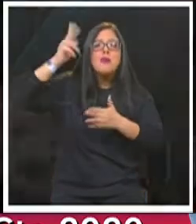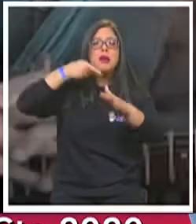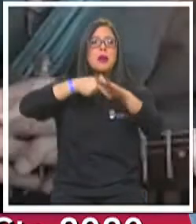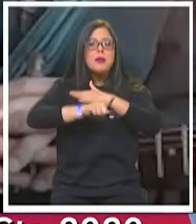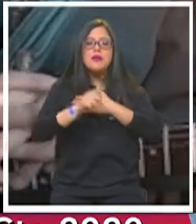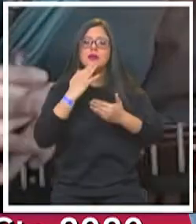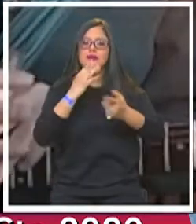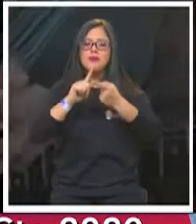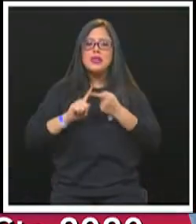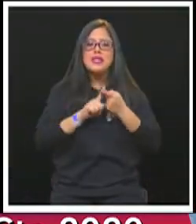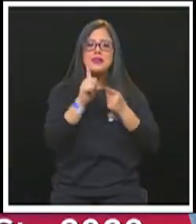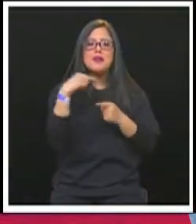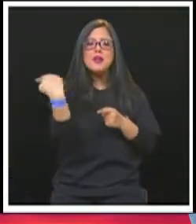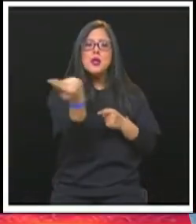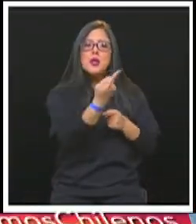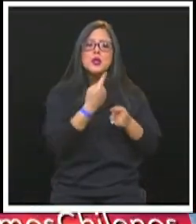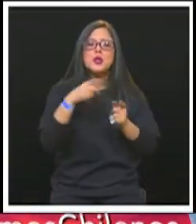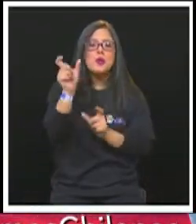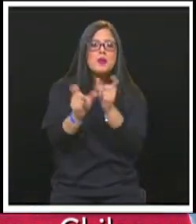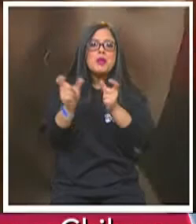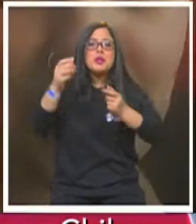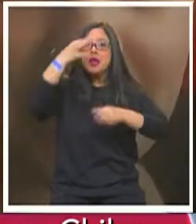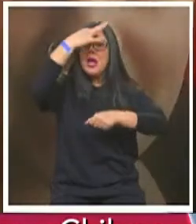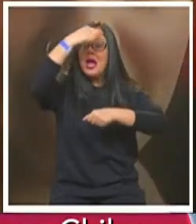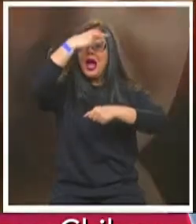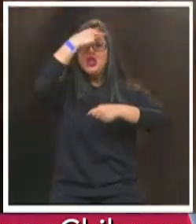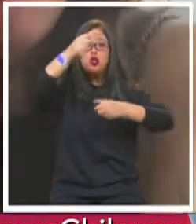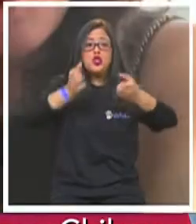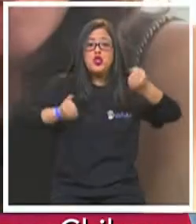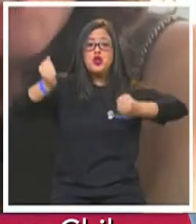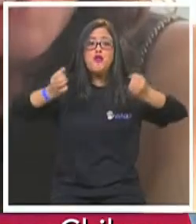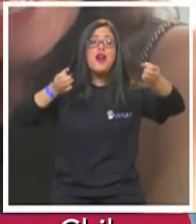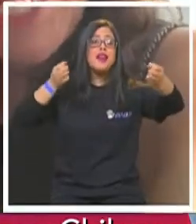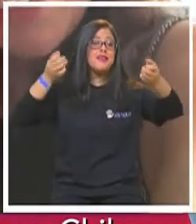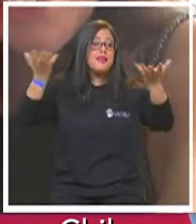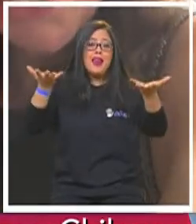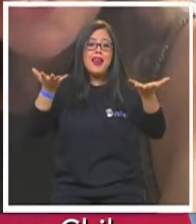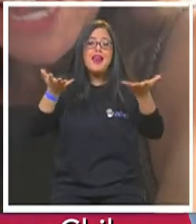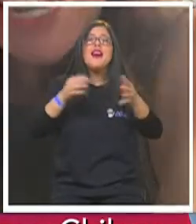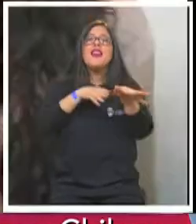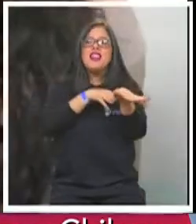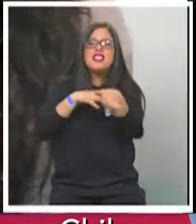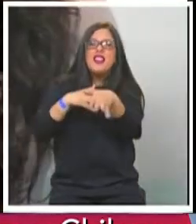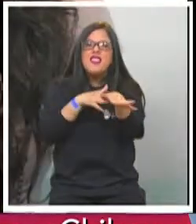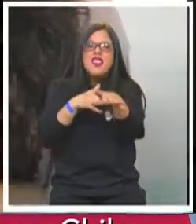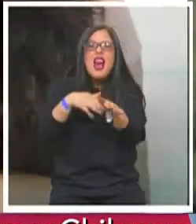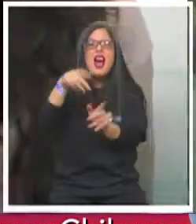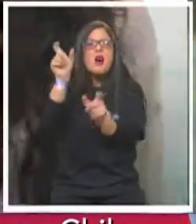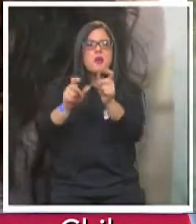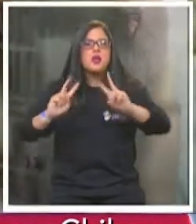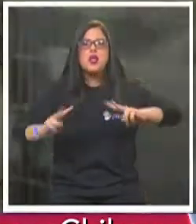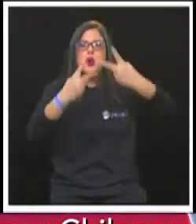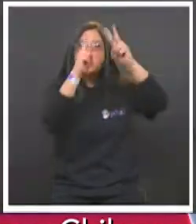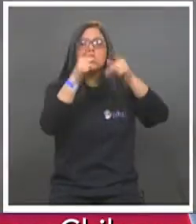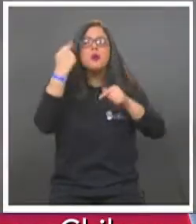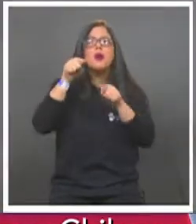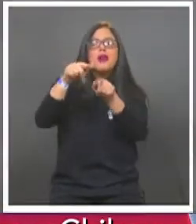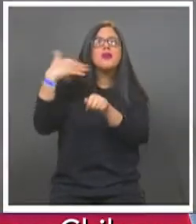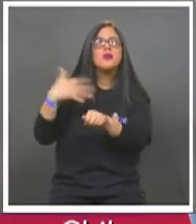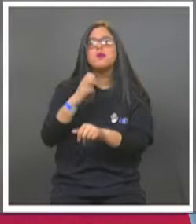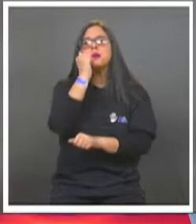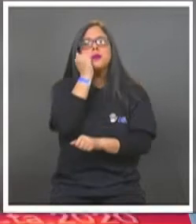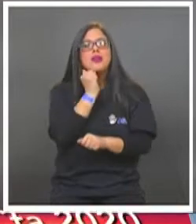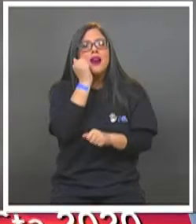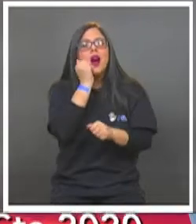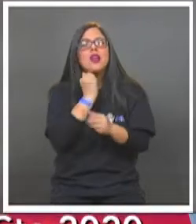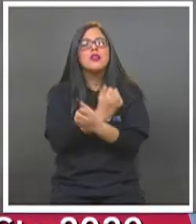participa con nosotros, choferes del Transantiago, maestros enfierradores. Lo más importante en DocSync es el cariño,